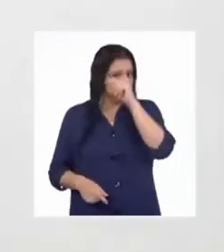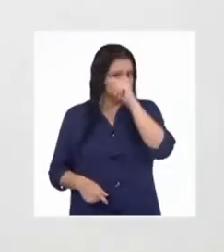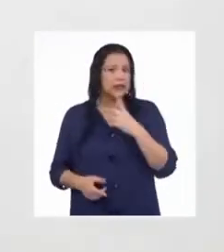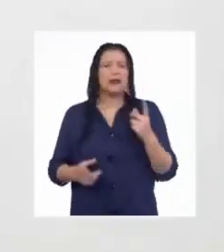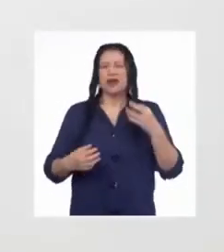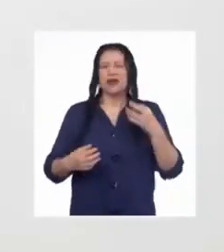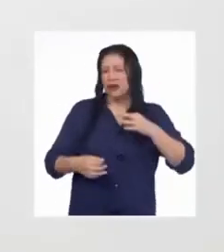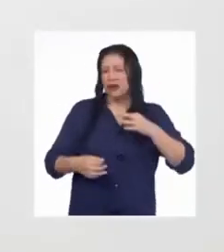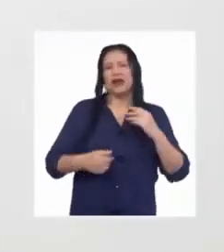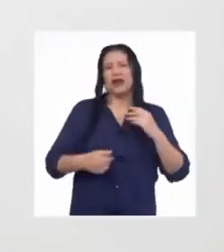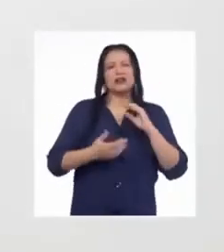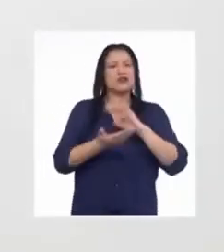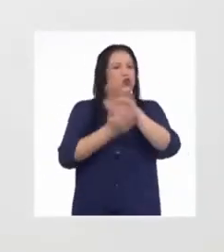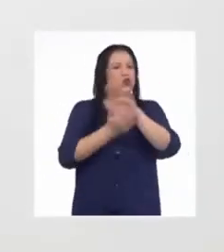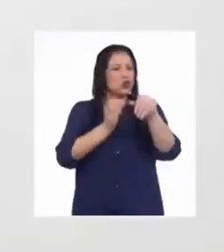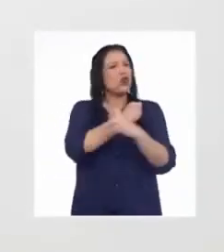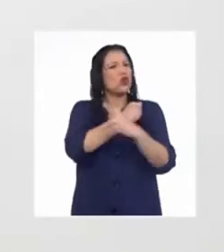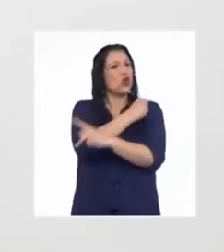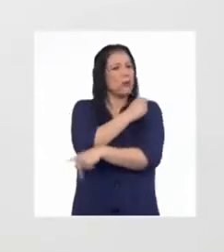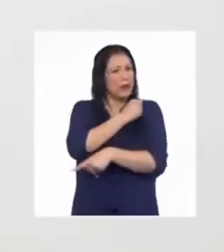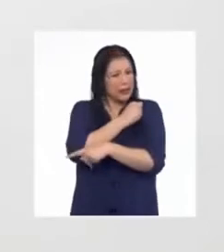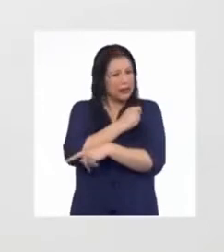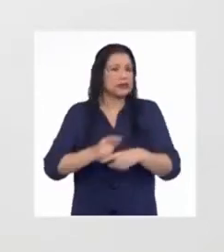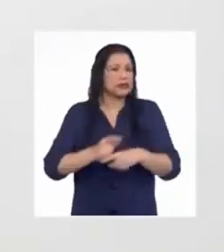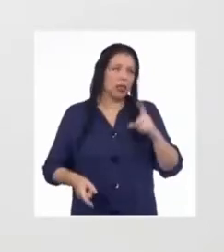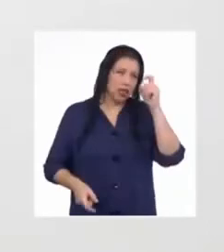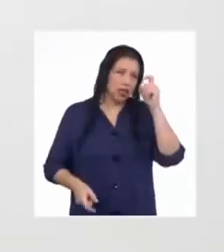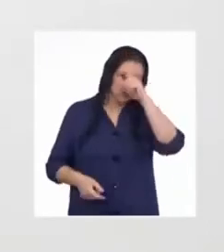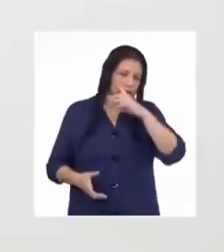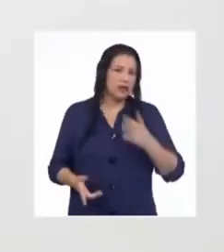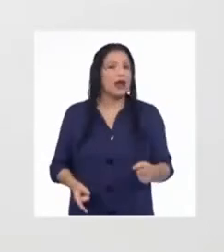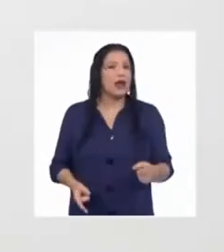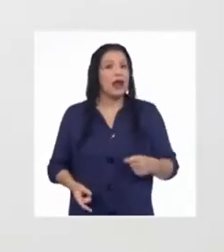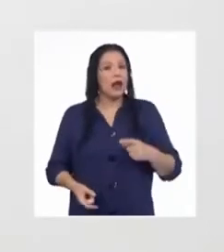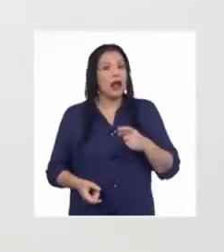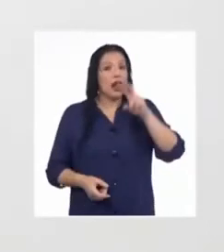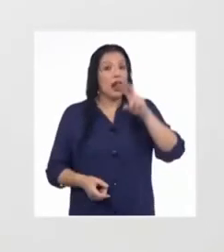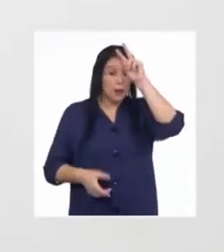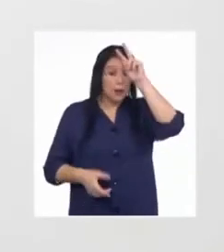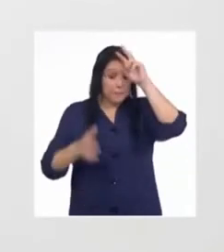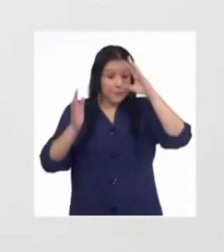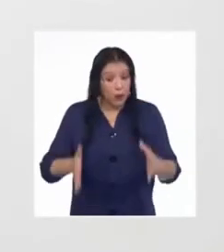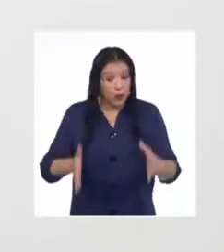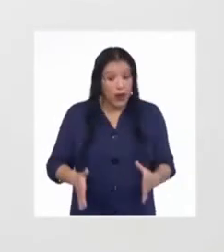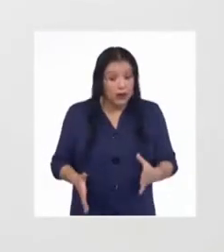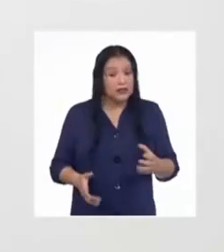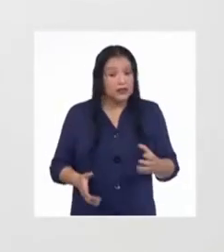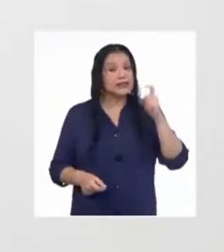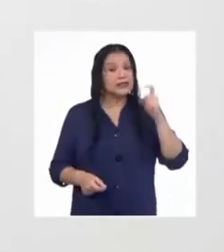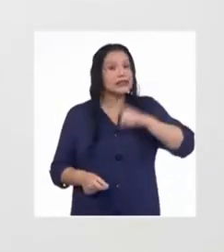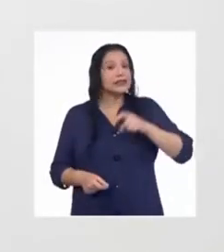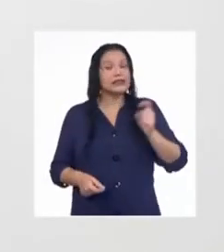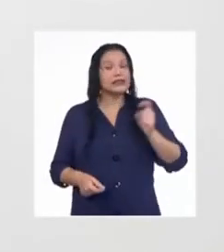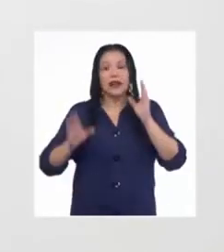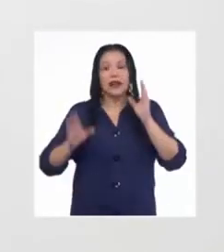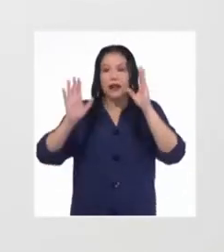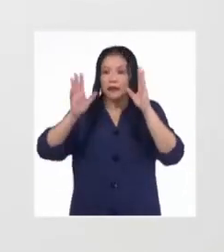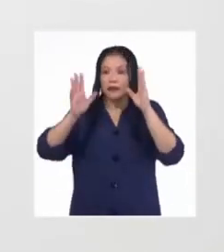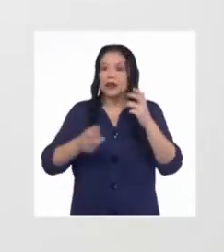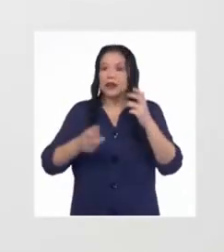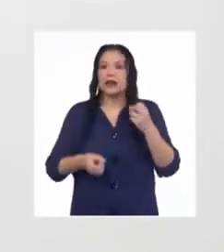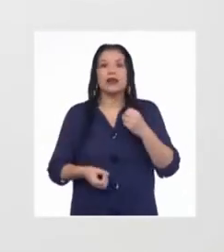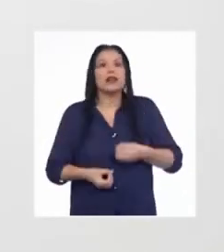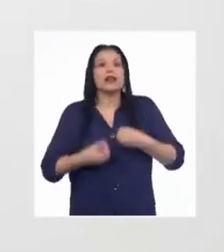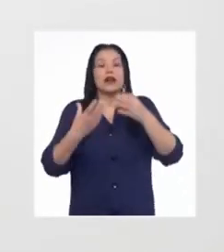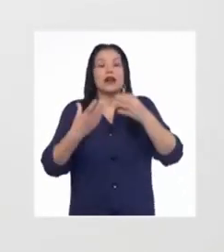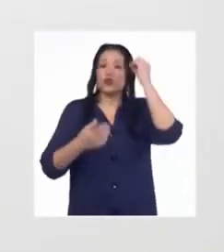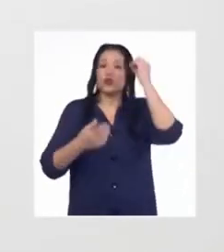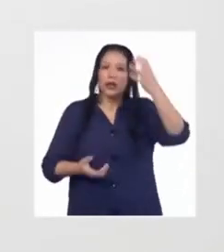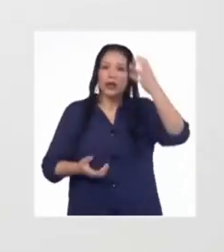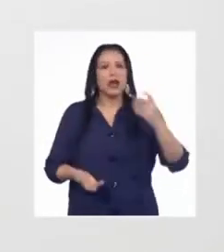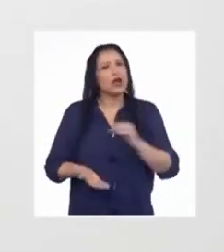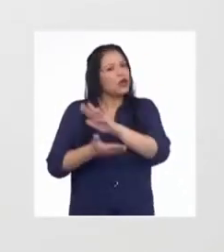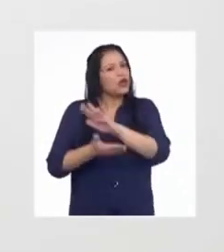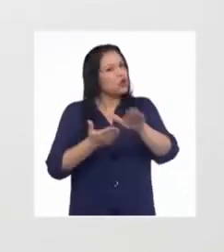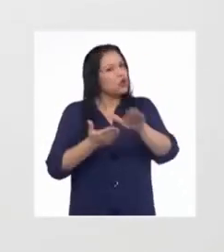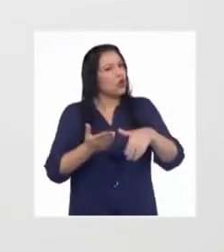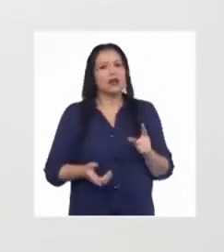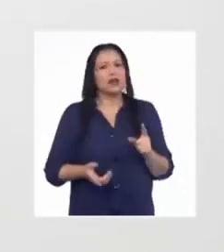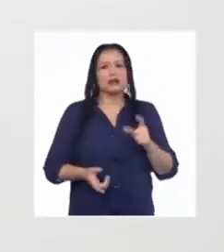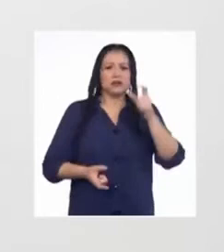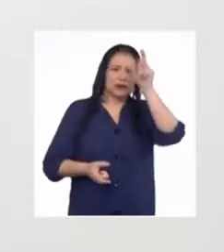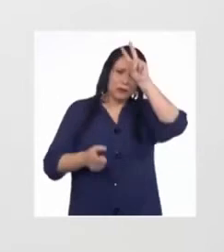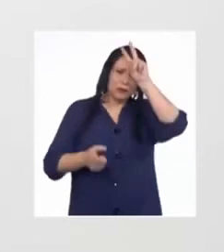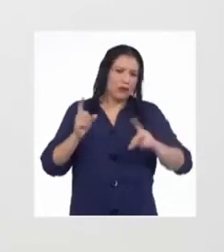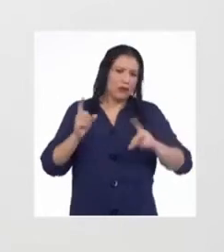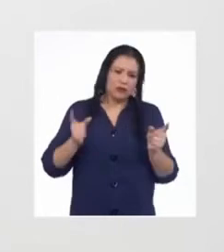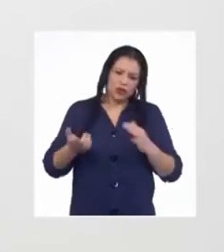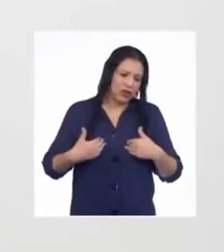Los ciudadanos necesitan hacerse oír. No todos los ciudadanos tienen la misma posibilidad. Quienes